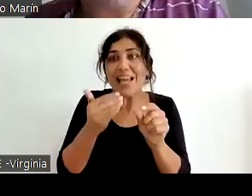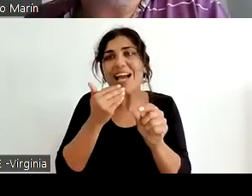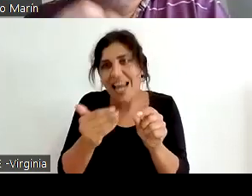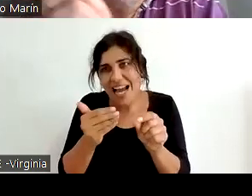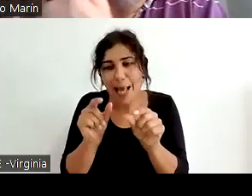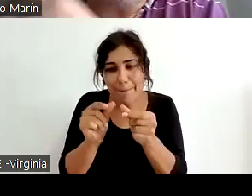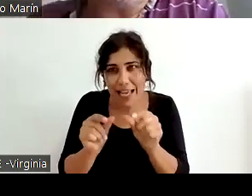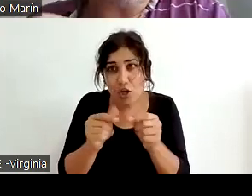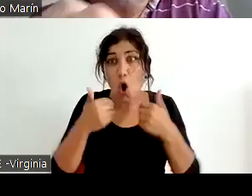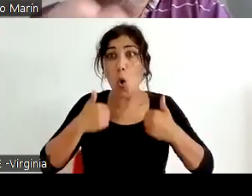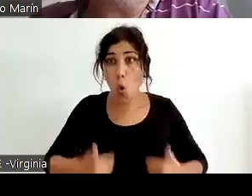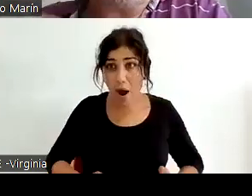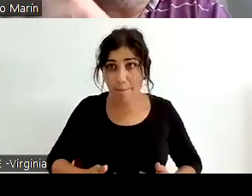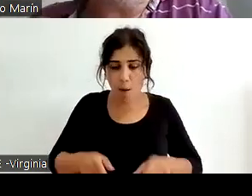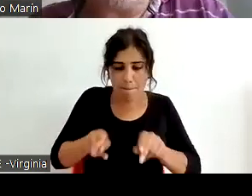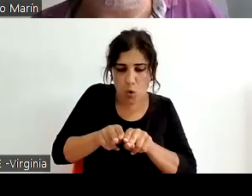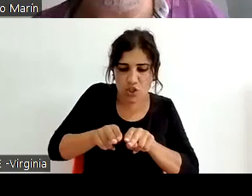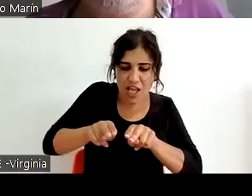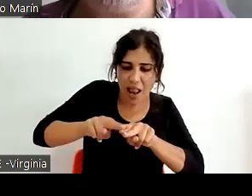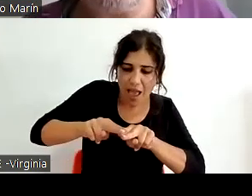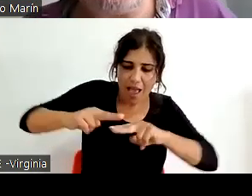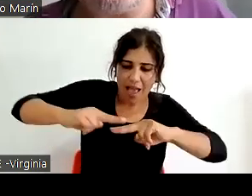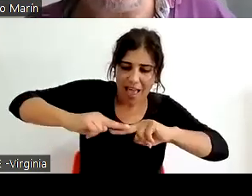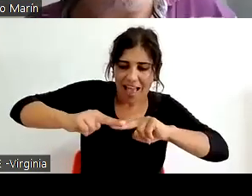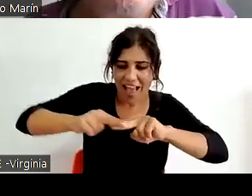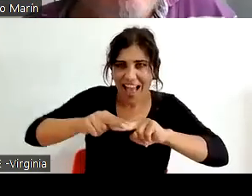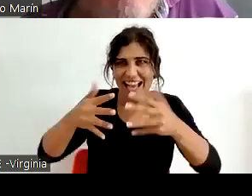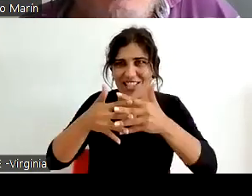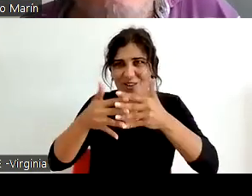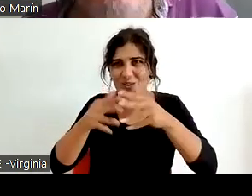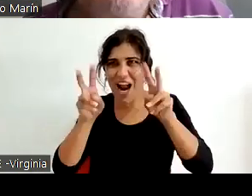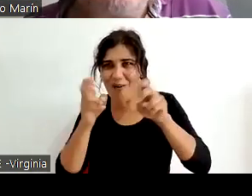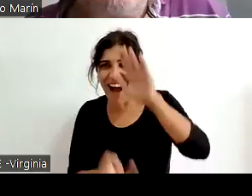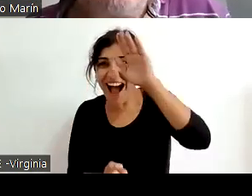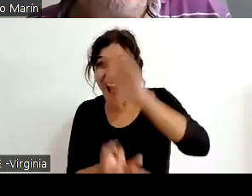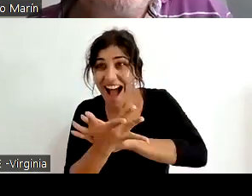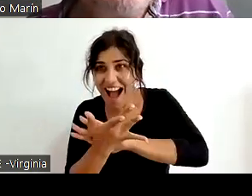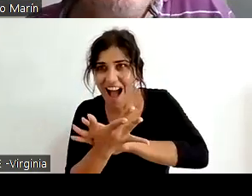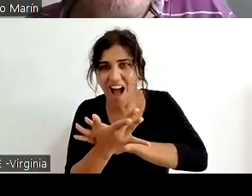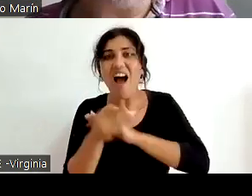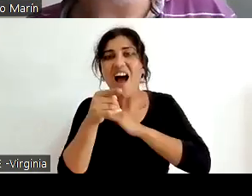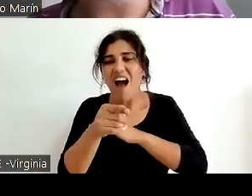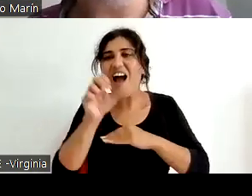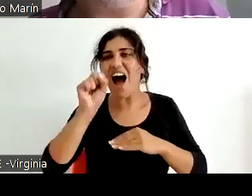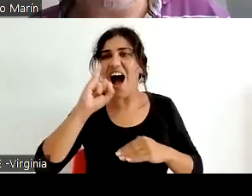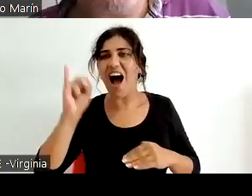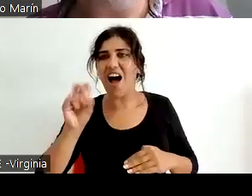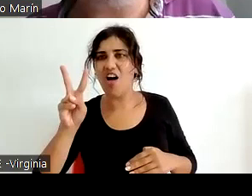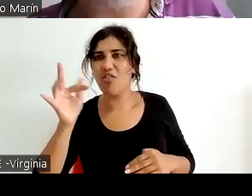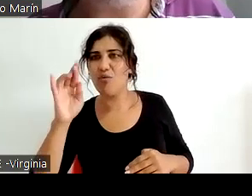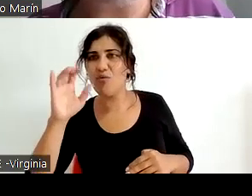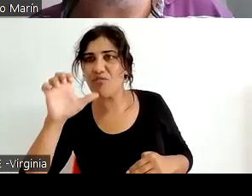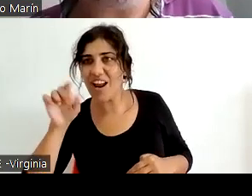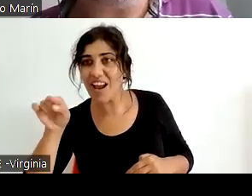el cuerpo forma su propio puzzle, su propia estructura proteica, y ahí el azufre es esencial para